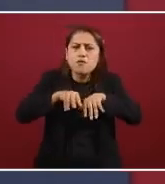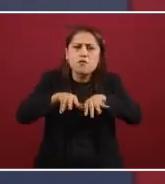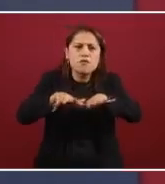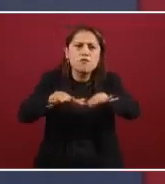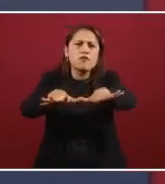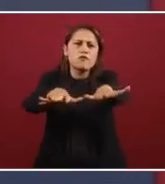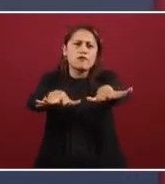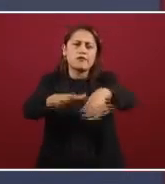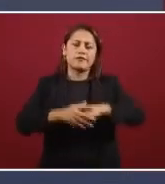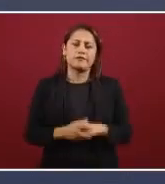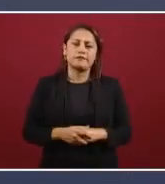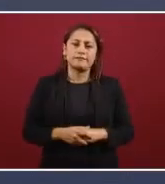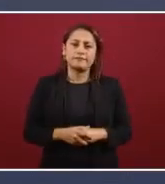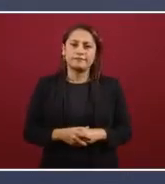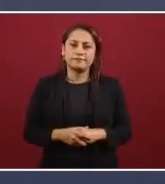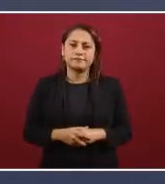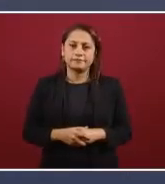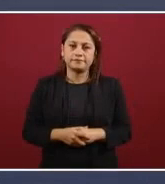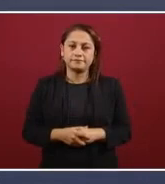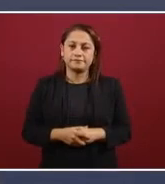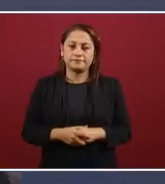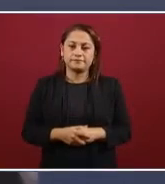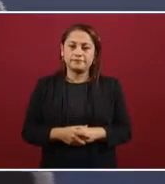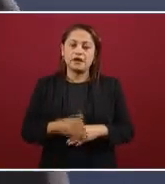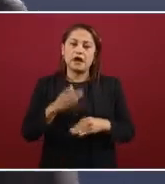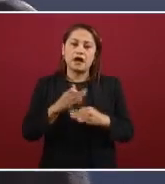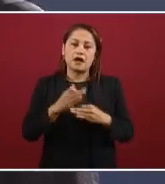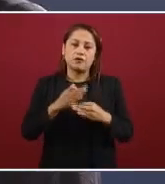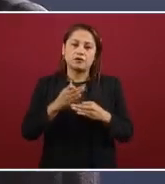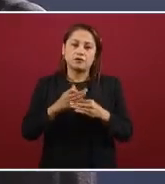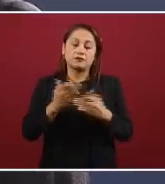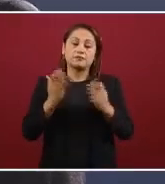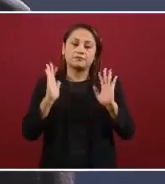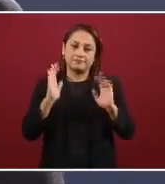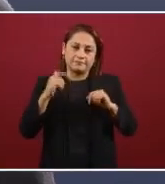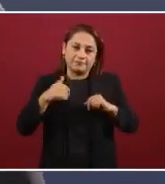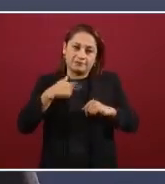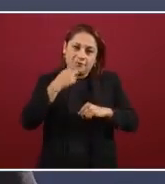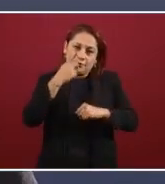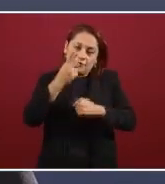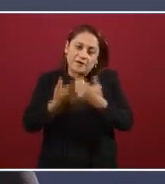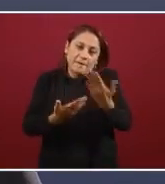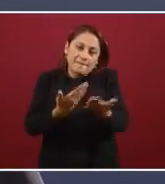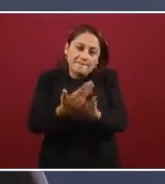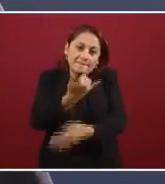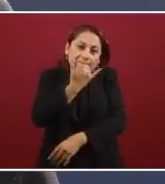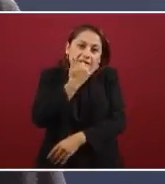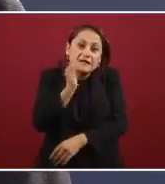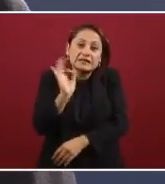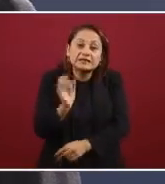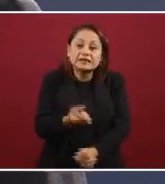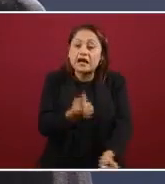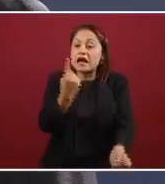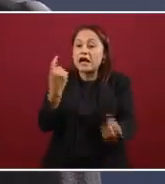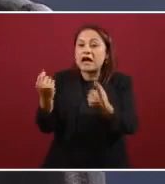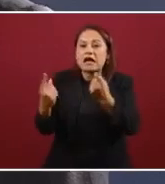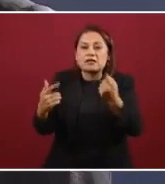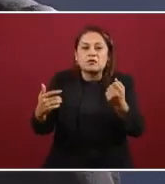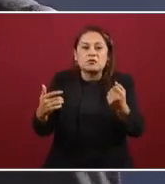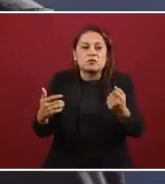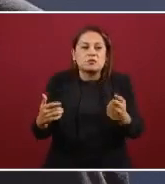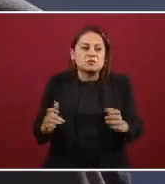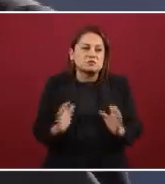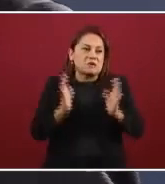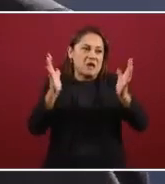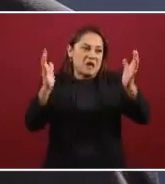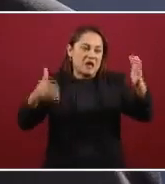Ofrecemos por anticipado disculpas por las molestias que pueda causar, pero